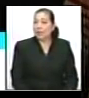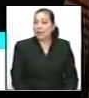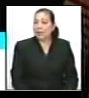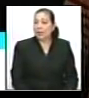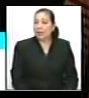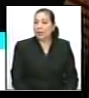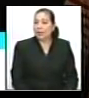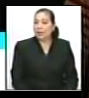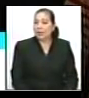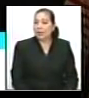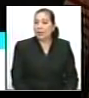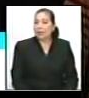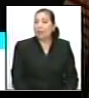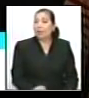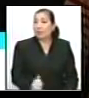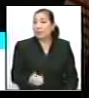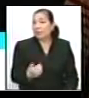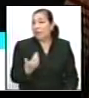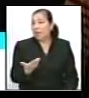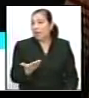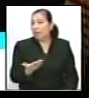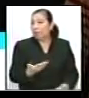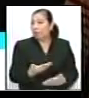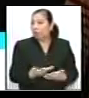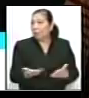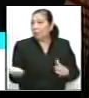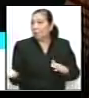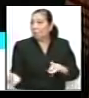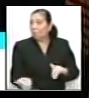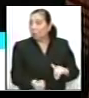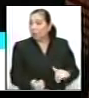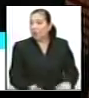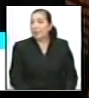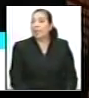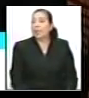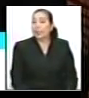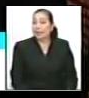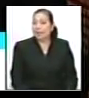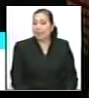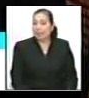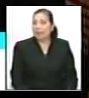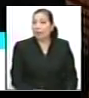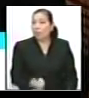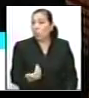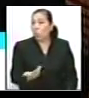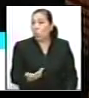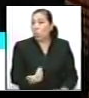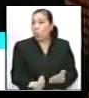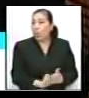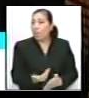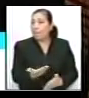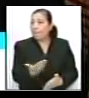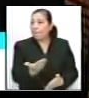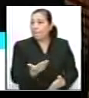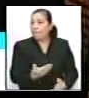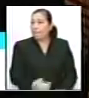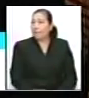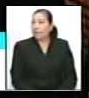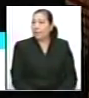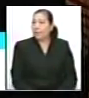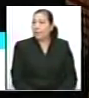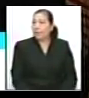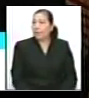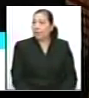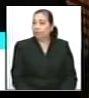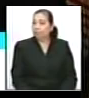Ahora, si aún fuera el expediente archivado, presidenta, existe un nuevo pedido para levantamiento de